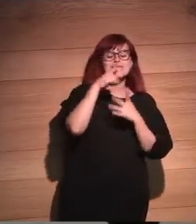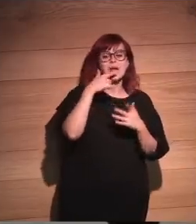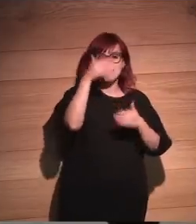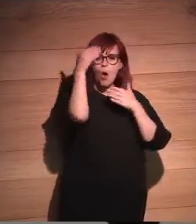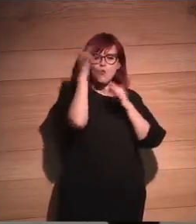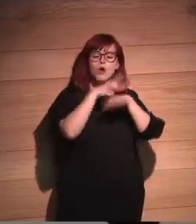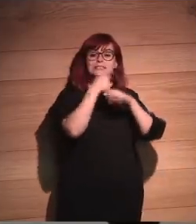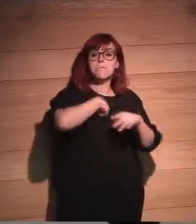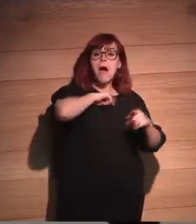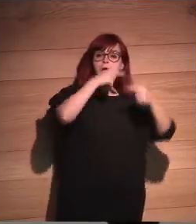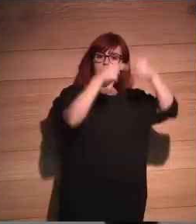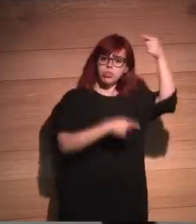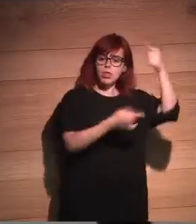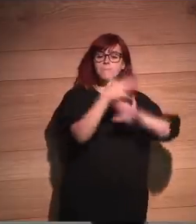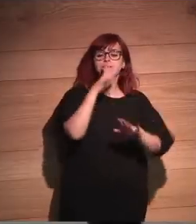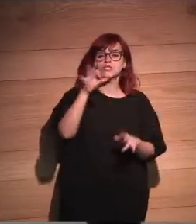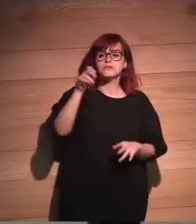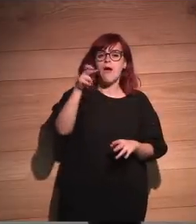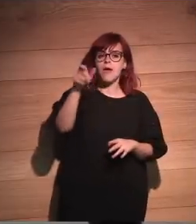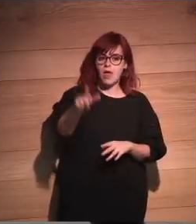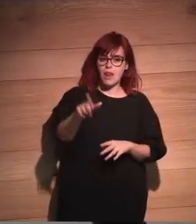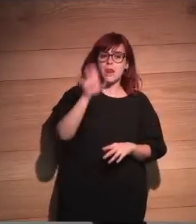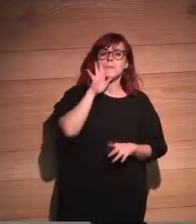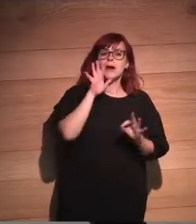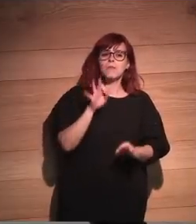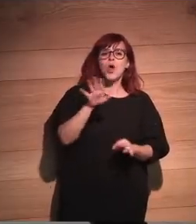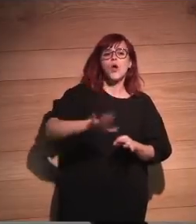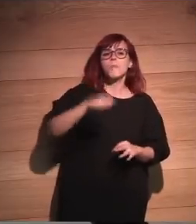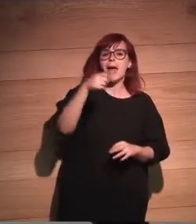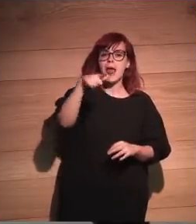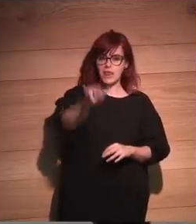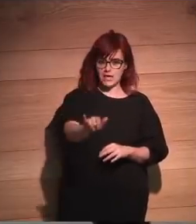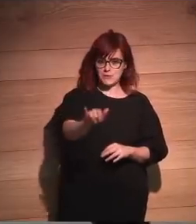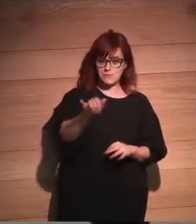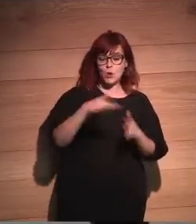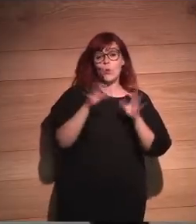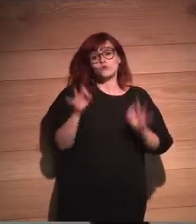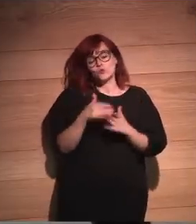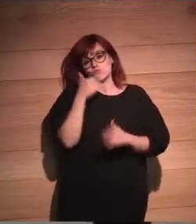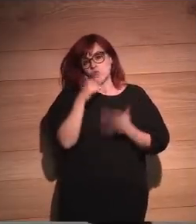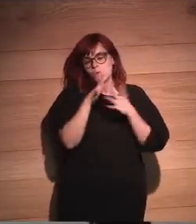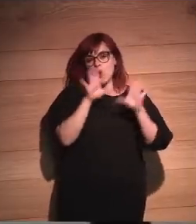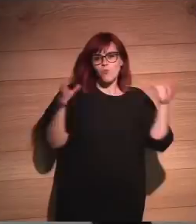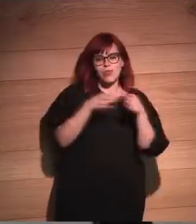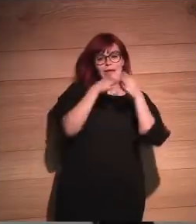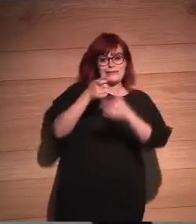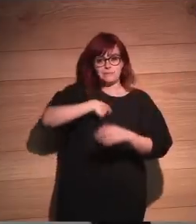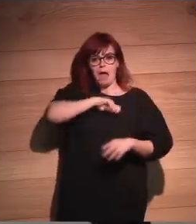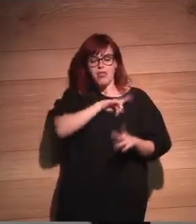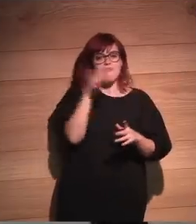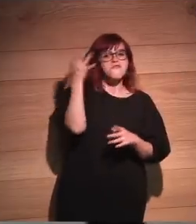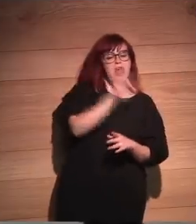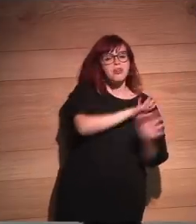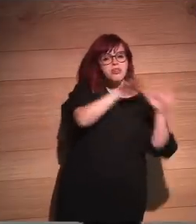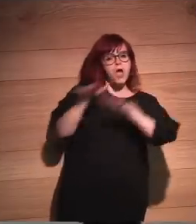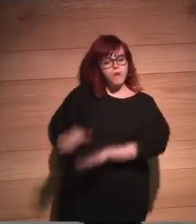España, echen un vistazo al Sahel. Miren, por ejemplo, Mali. Y Mali, desde que está allí la comunidad internacional, España,